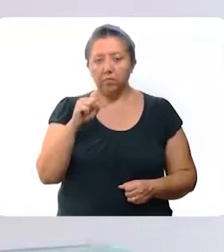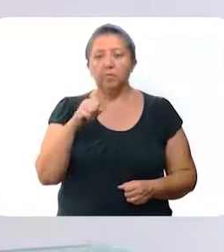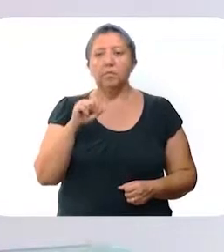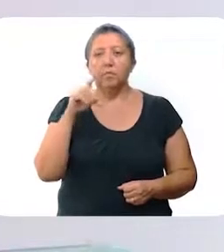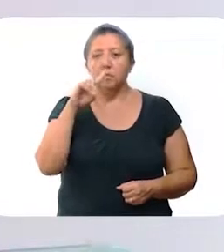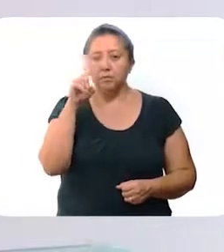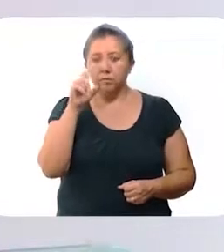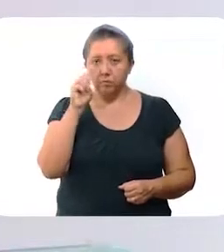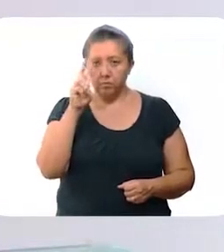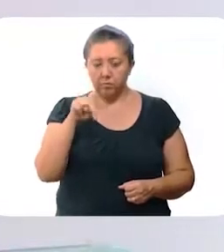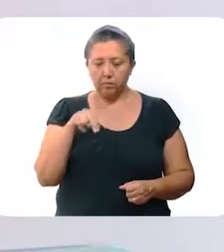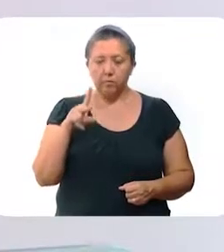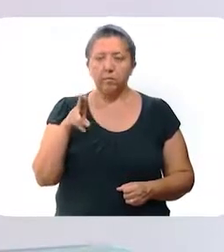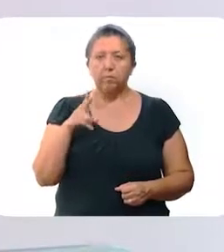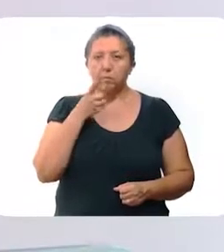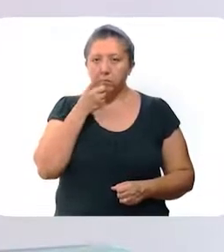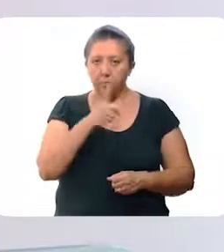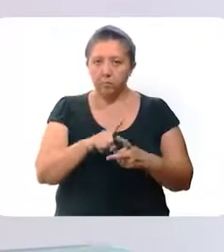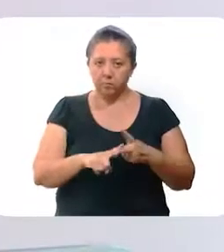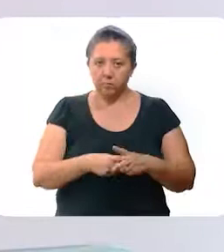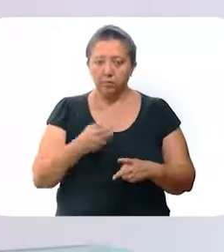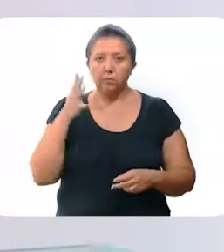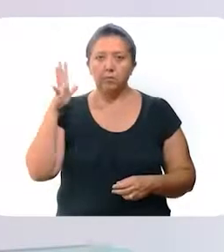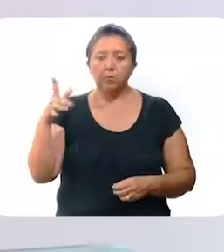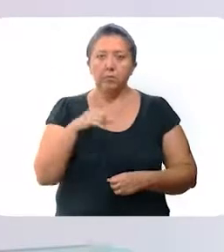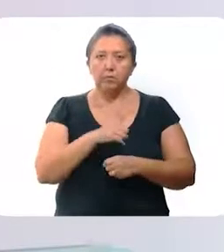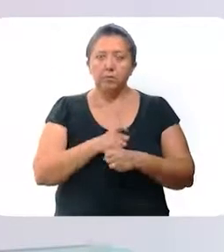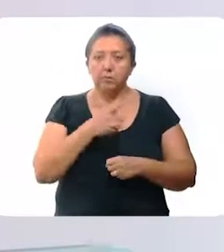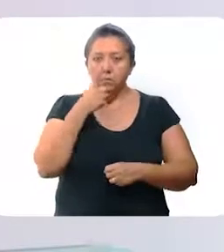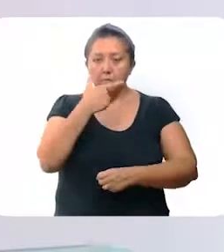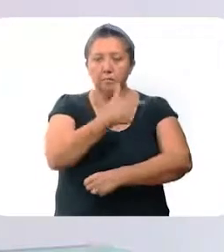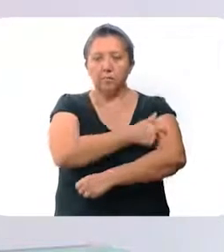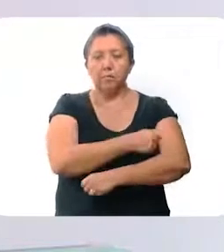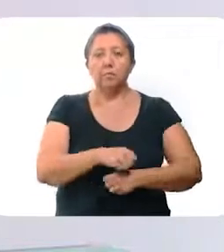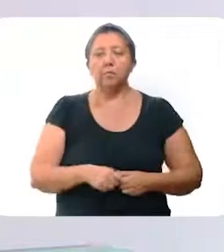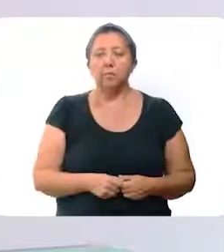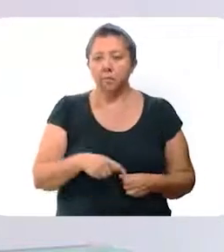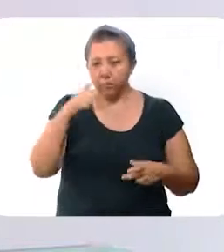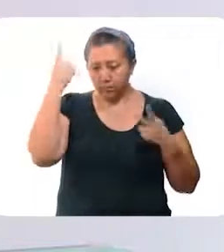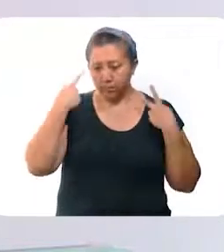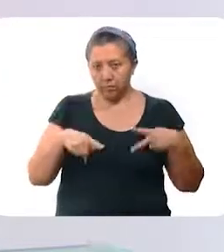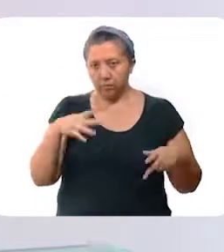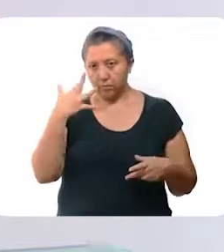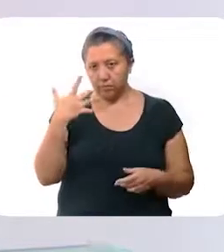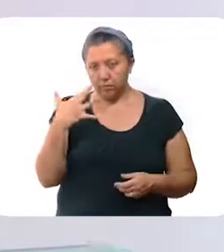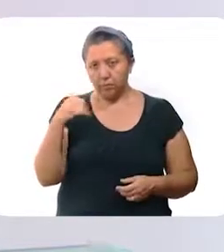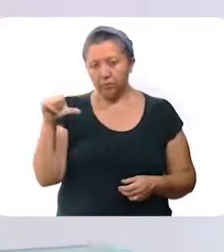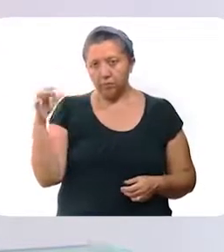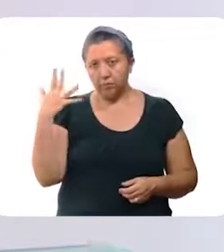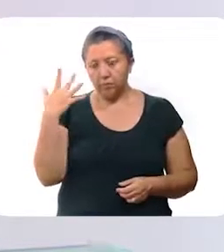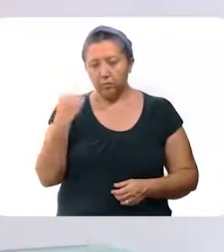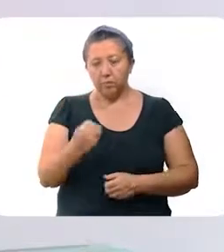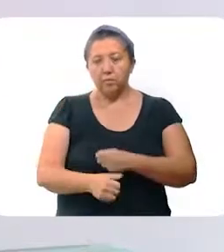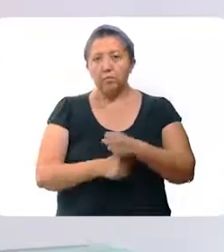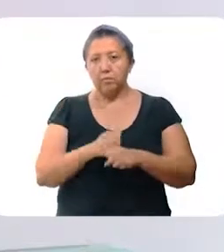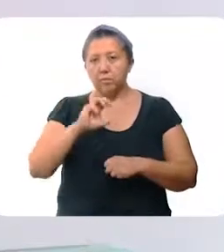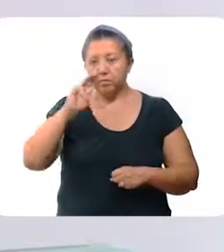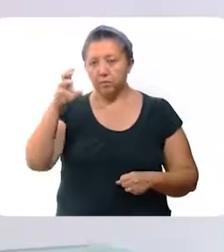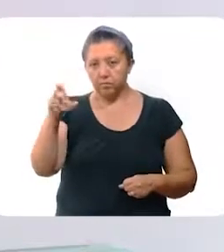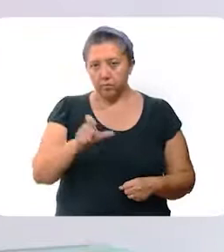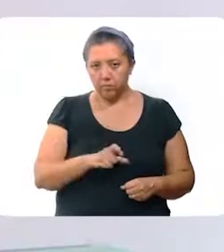Sam. También iniciará la aplicación de las primeras dosis de vacunas para personas de 50 a 59 años en